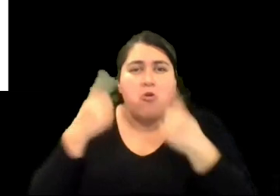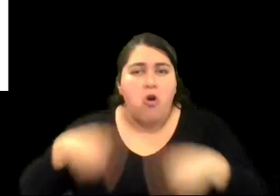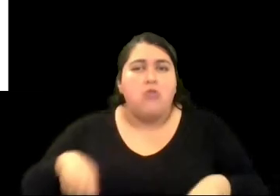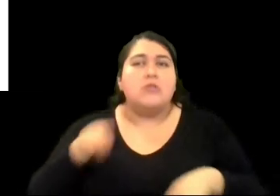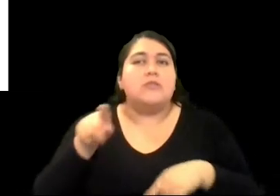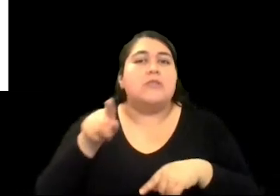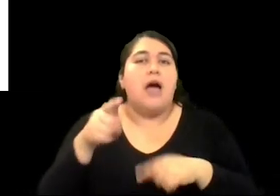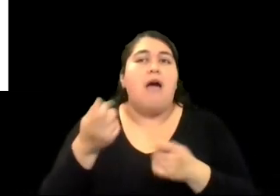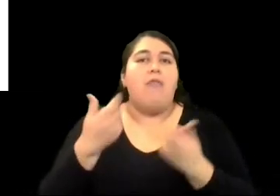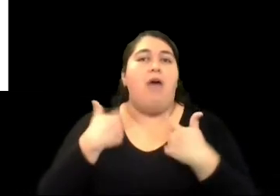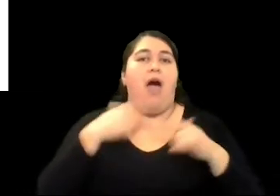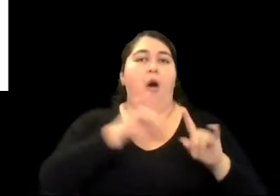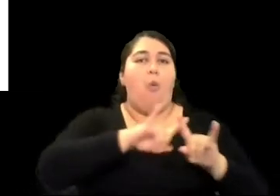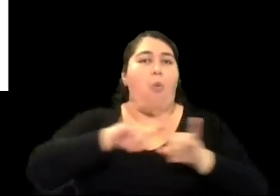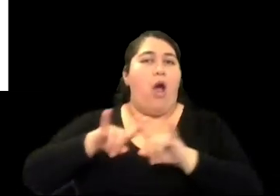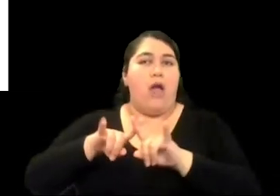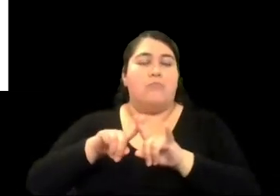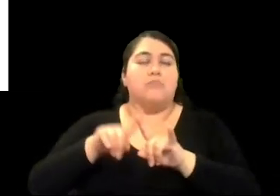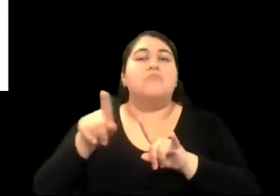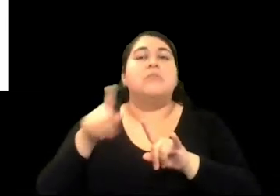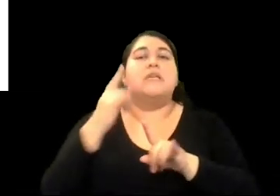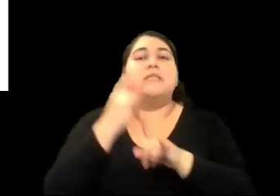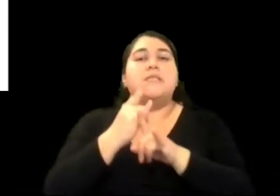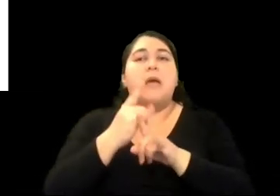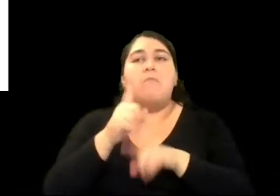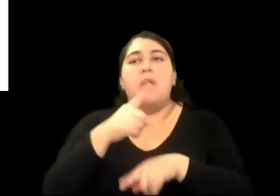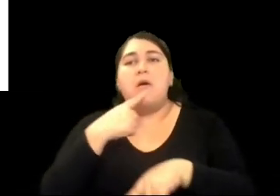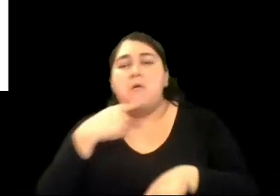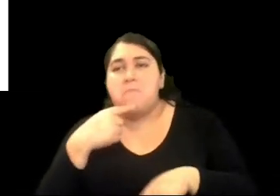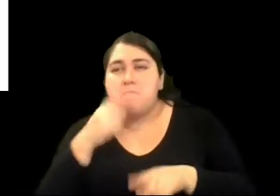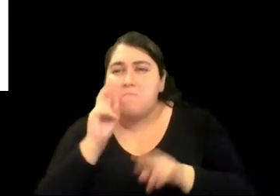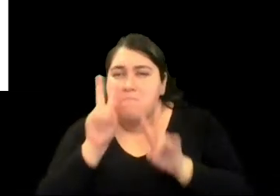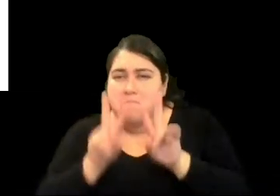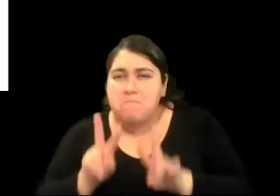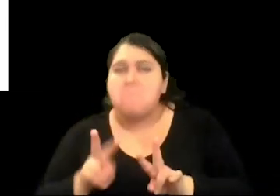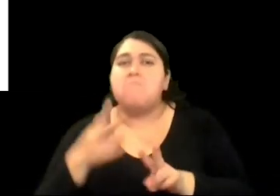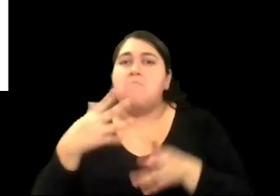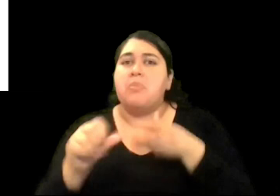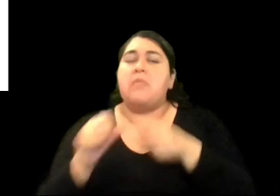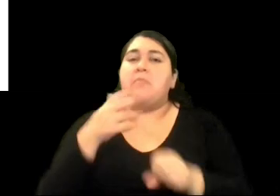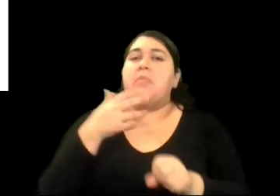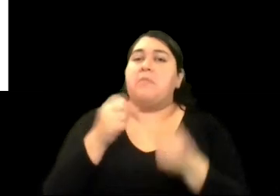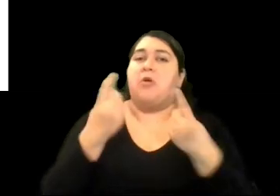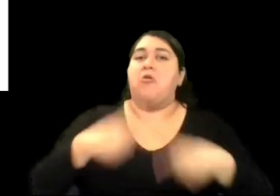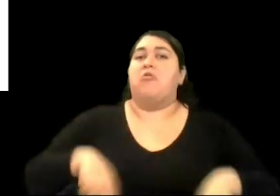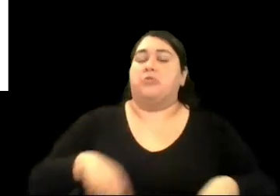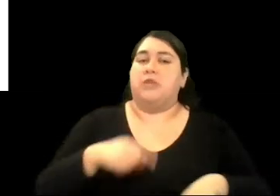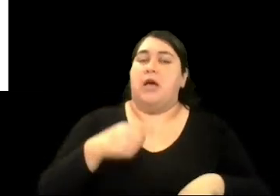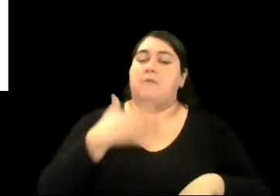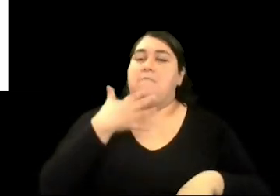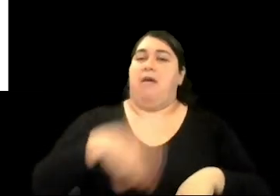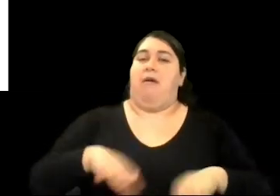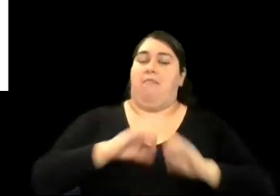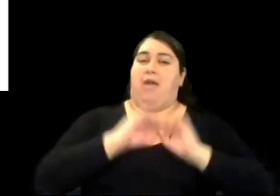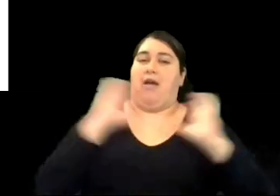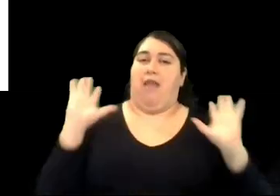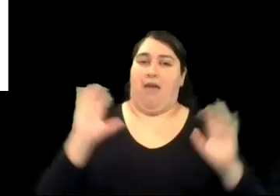una página donde te responde la consulta y me ha ayudado a interpretar varias cuestiones de la norma.